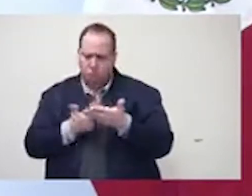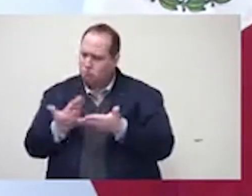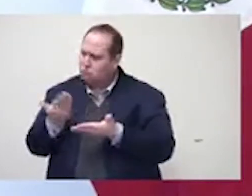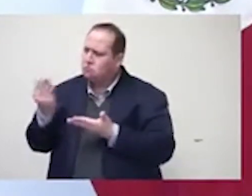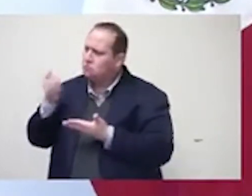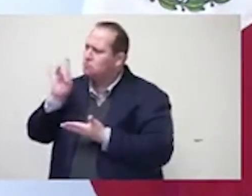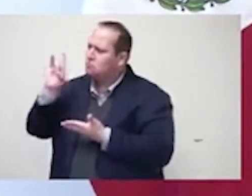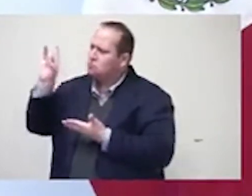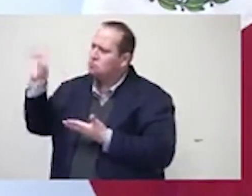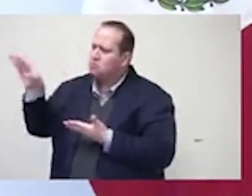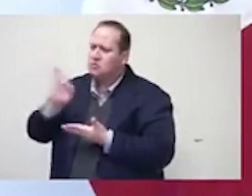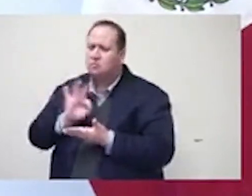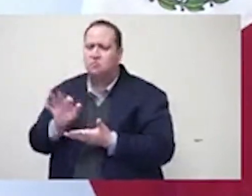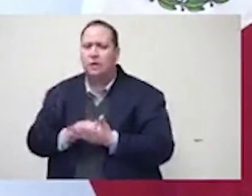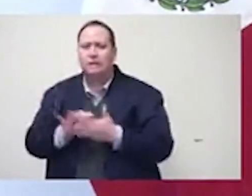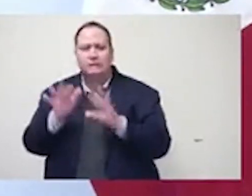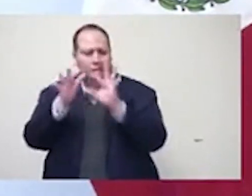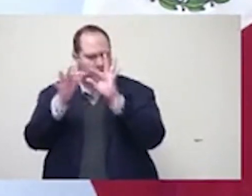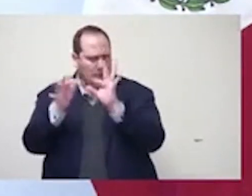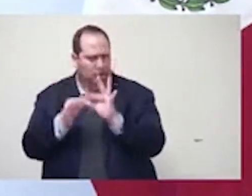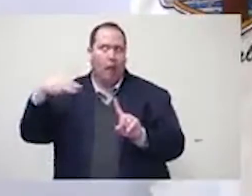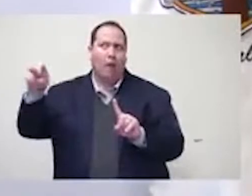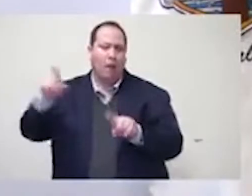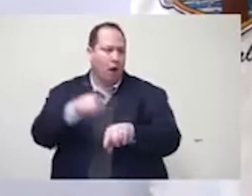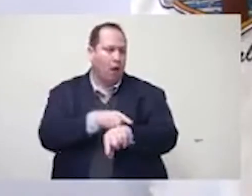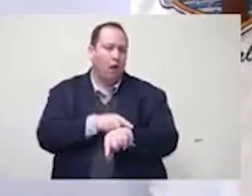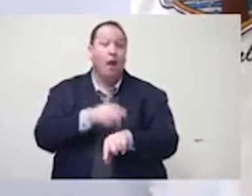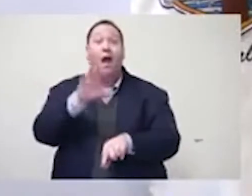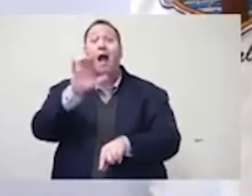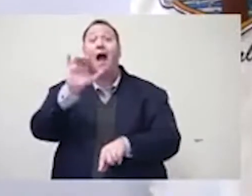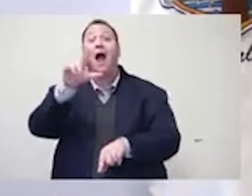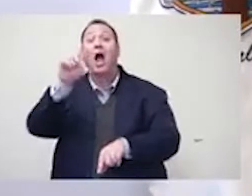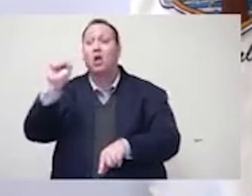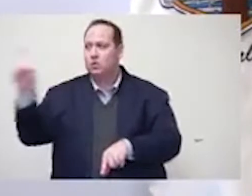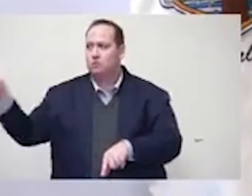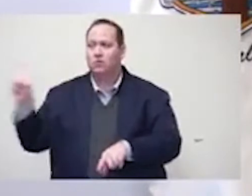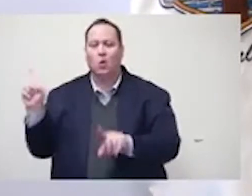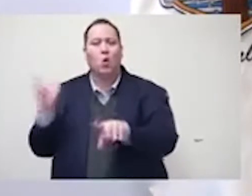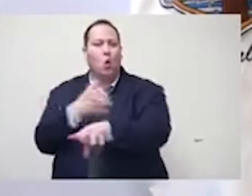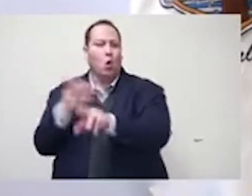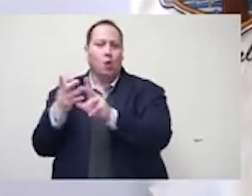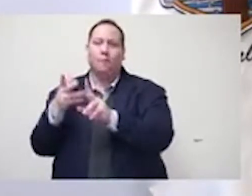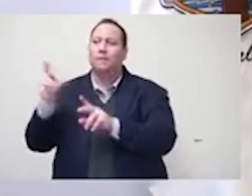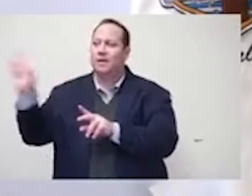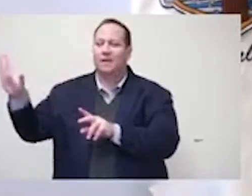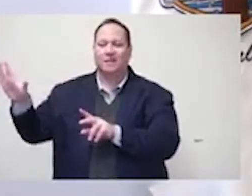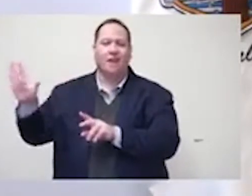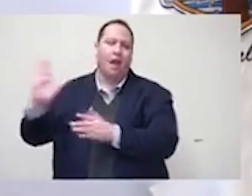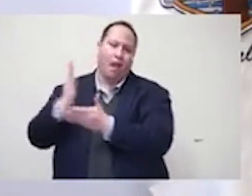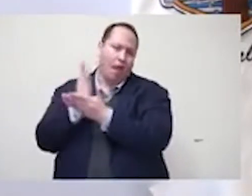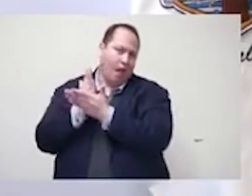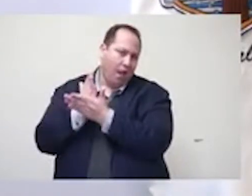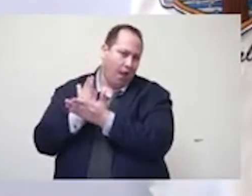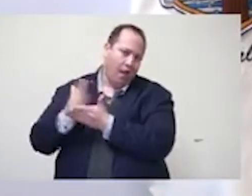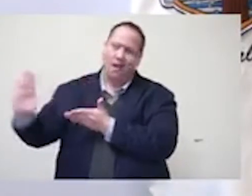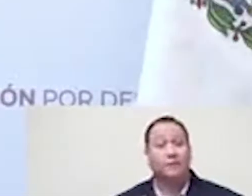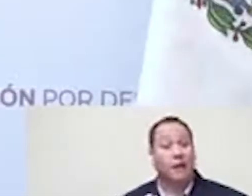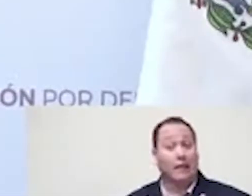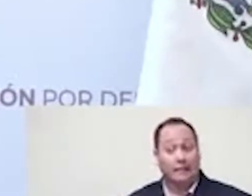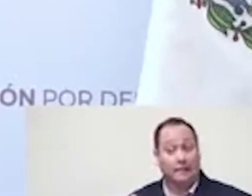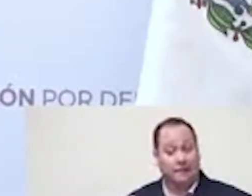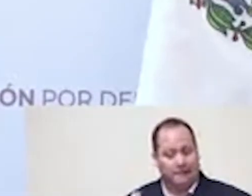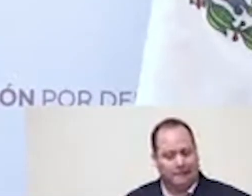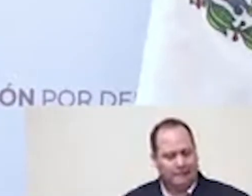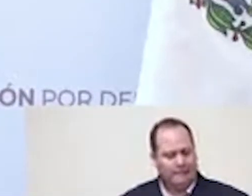mando esa información el coordinador de gabinete y la gobernadora afirmaron que dichos empresarios cubrieron sus gastos personales sin tocar el erario